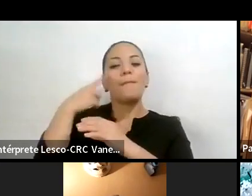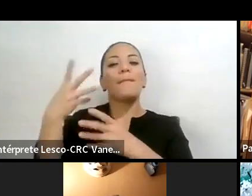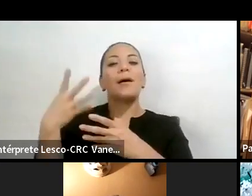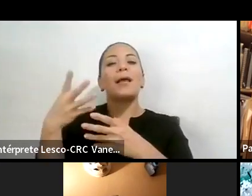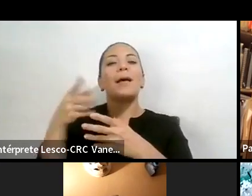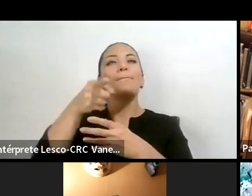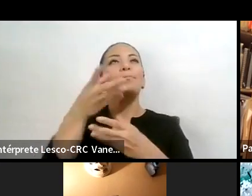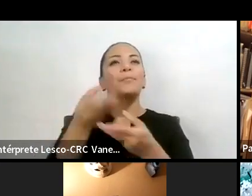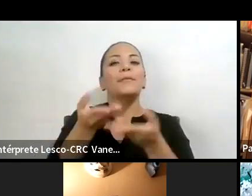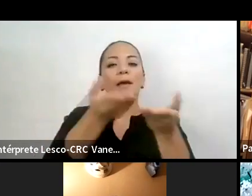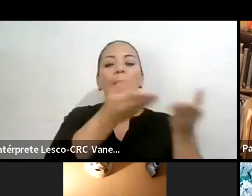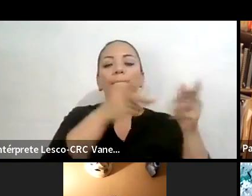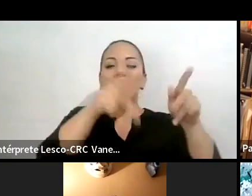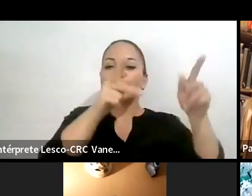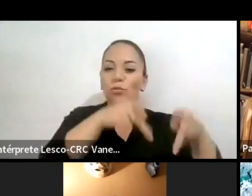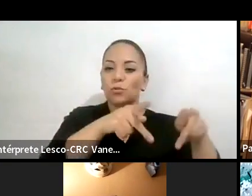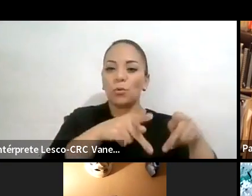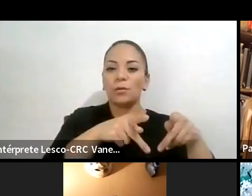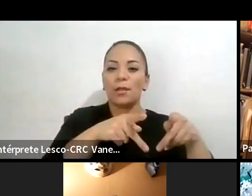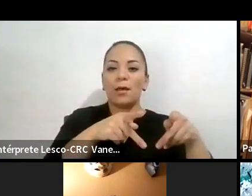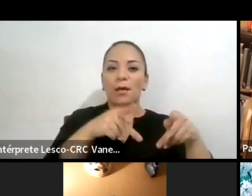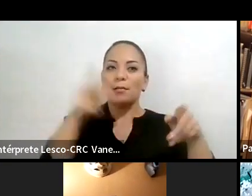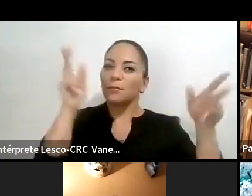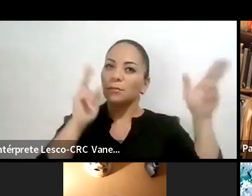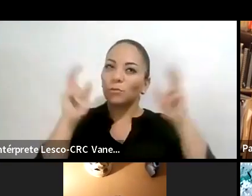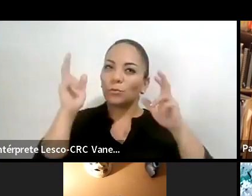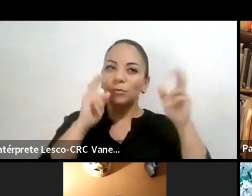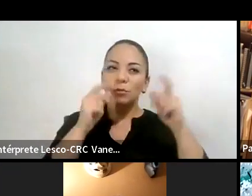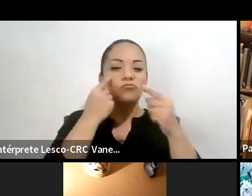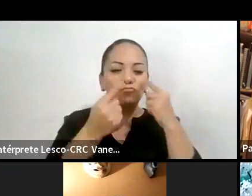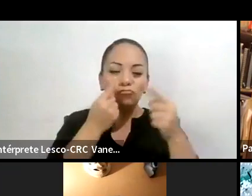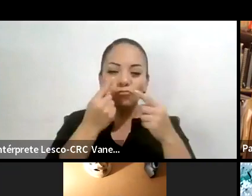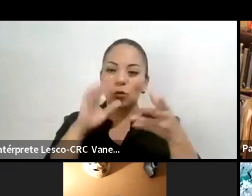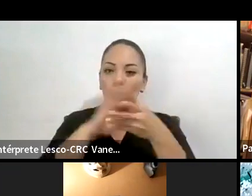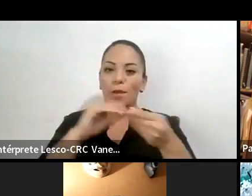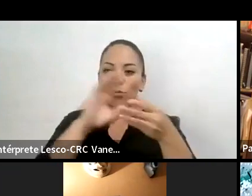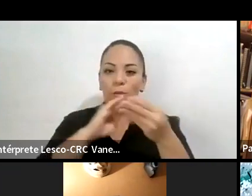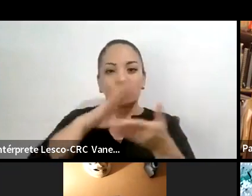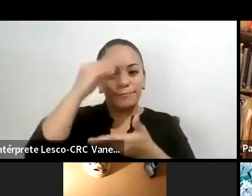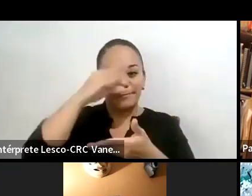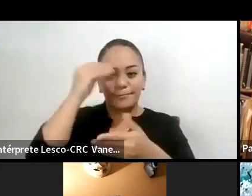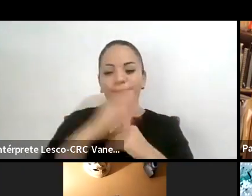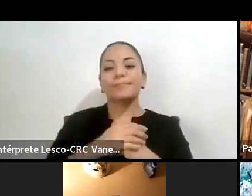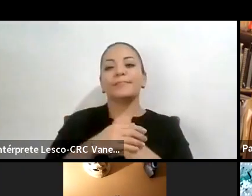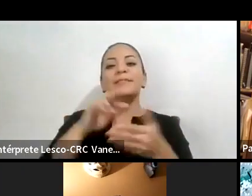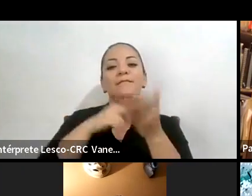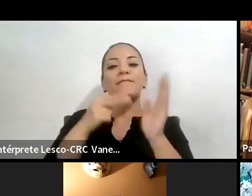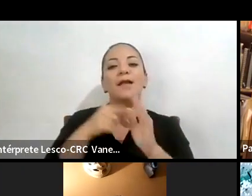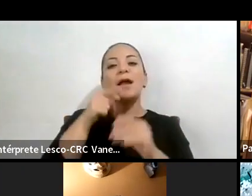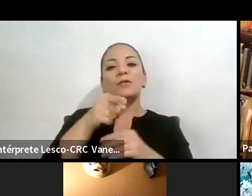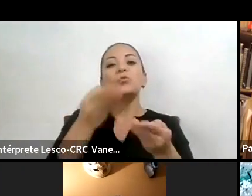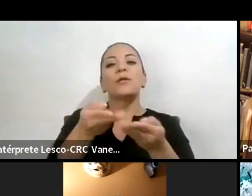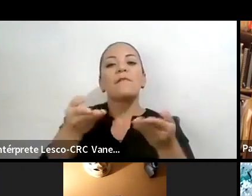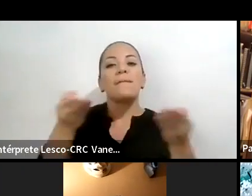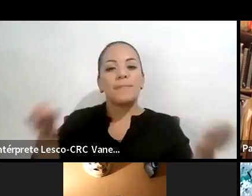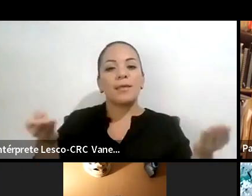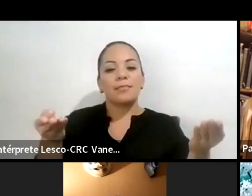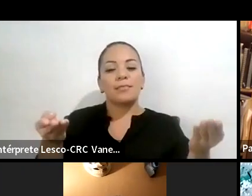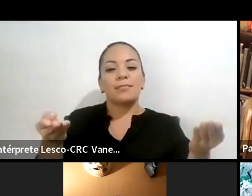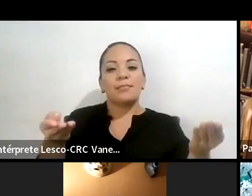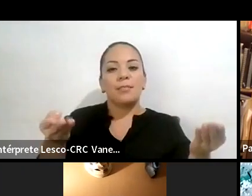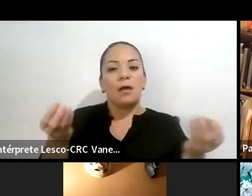la escucha o la vista de estos cuentos, ¿verdad? Vamos a hacer una herramienta popular que nos